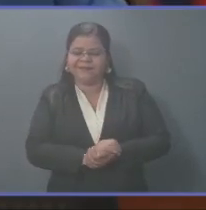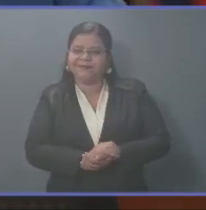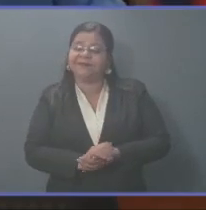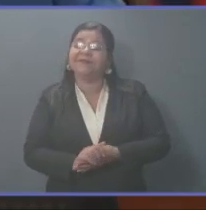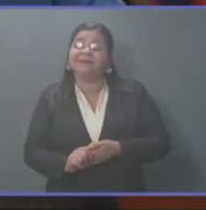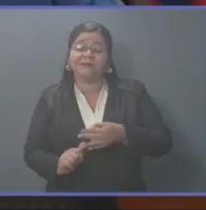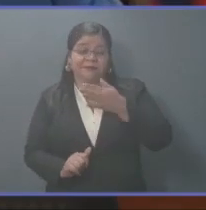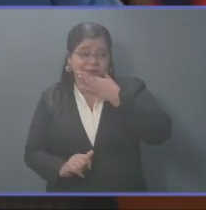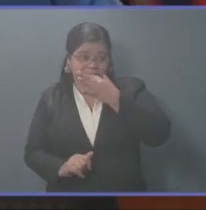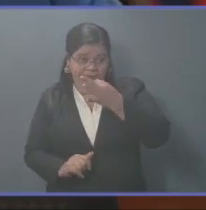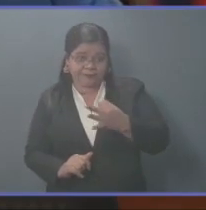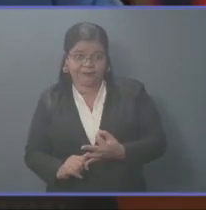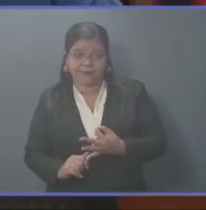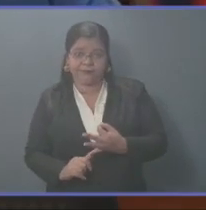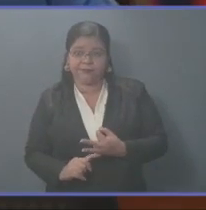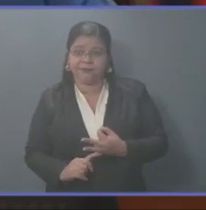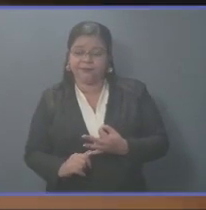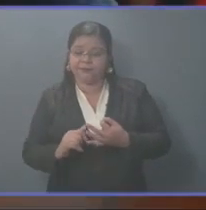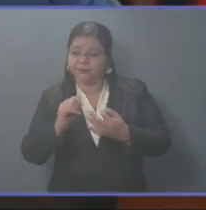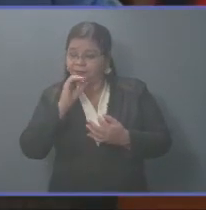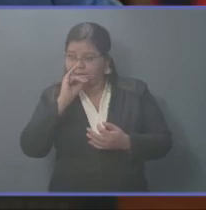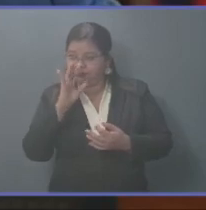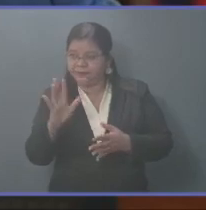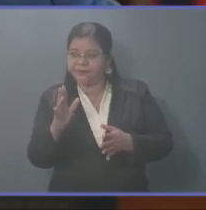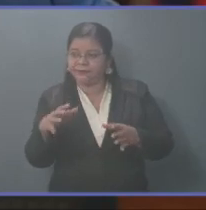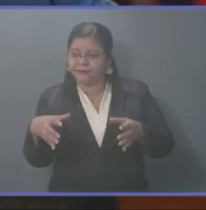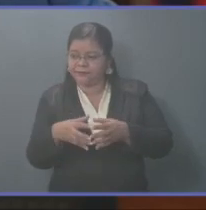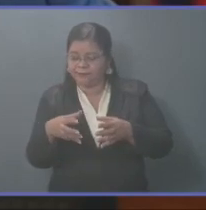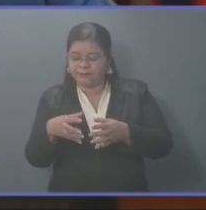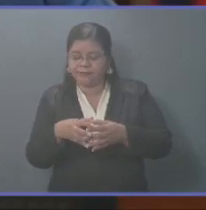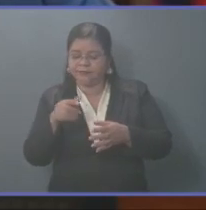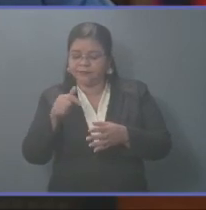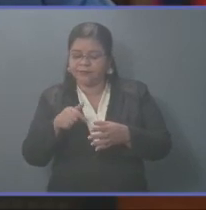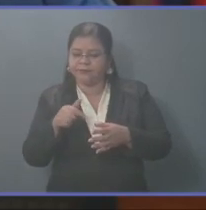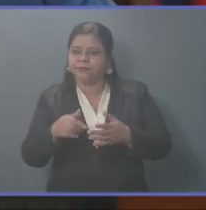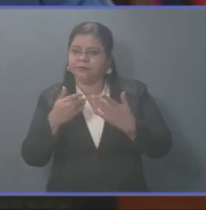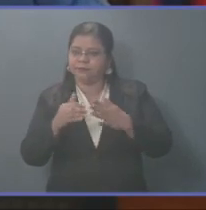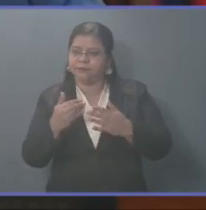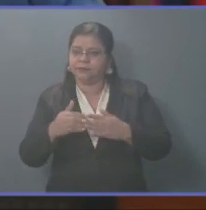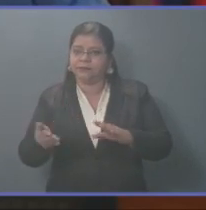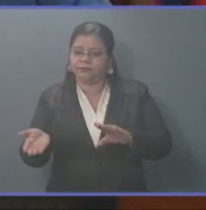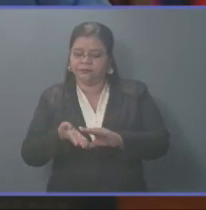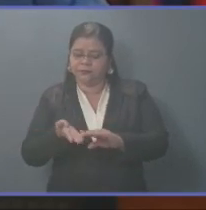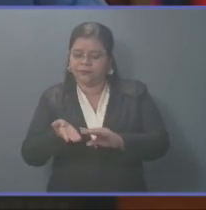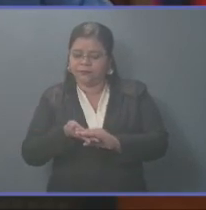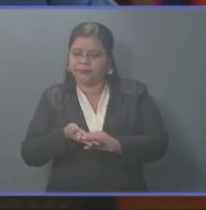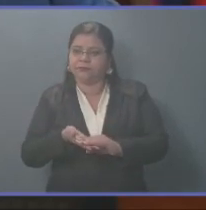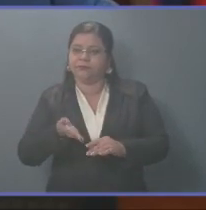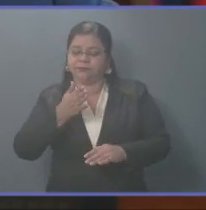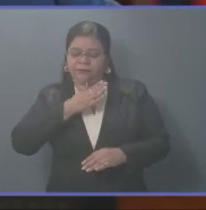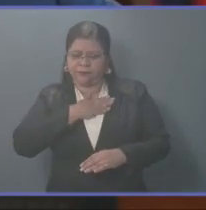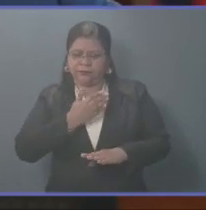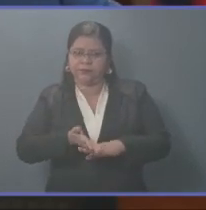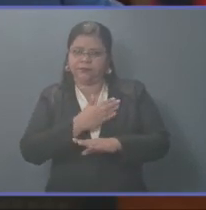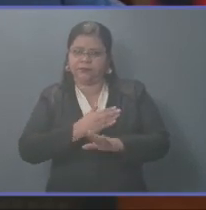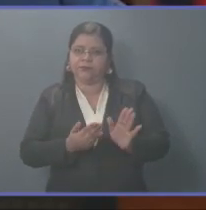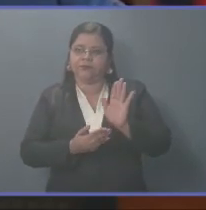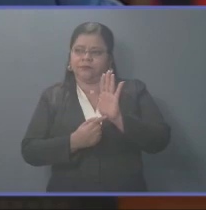realmente les hacía ver de que en la comisión hay varios expedientes y su servidor ha